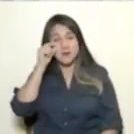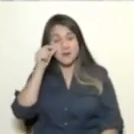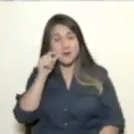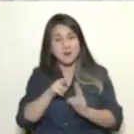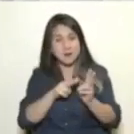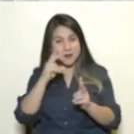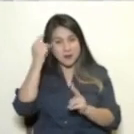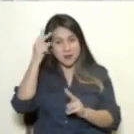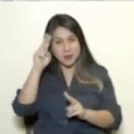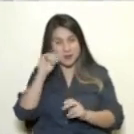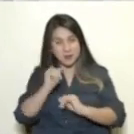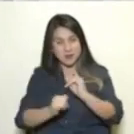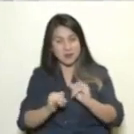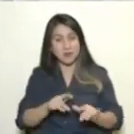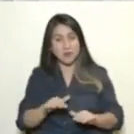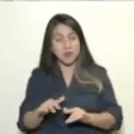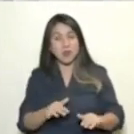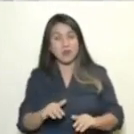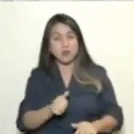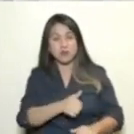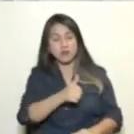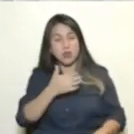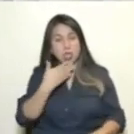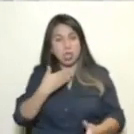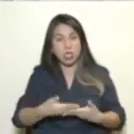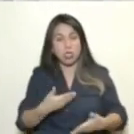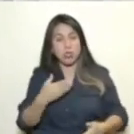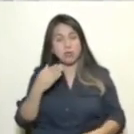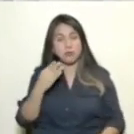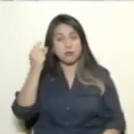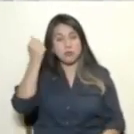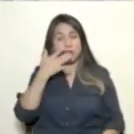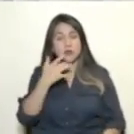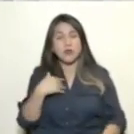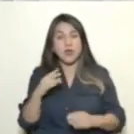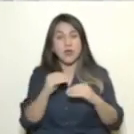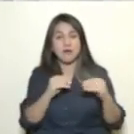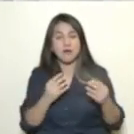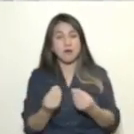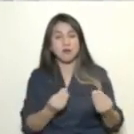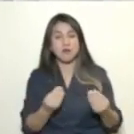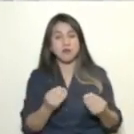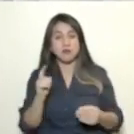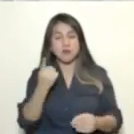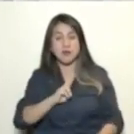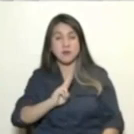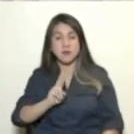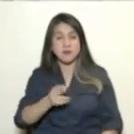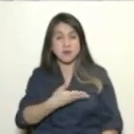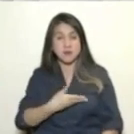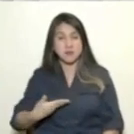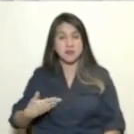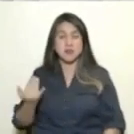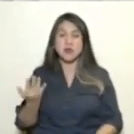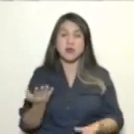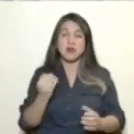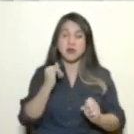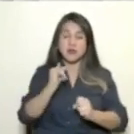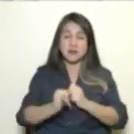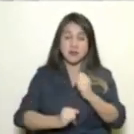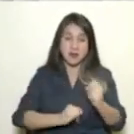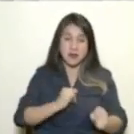hacerlo. Y todos se sorprendieron un poco porque hablé mucho de internet en mi primer mensaje presidencial, pero es que es el mundo del